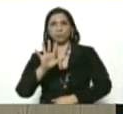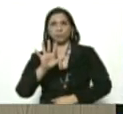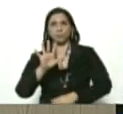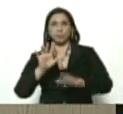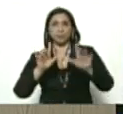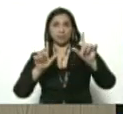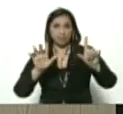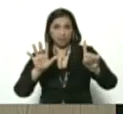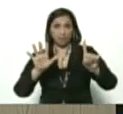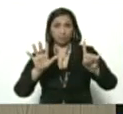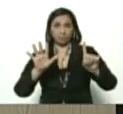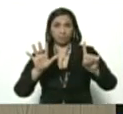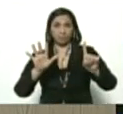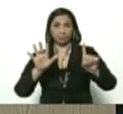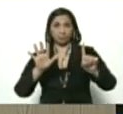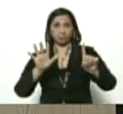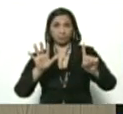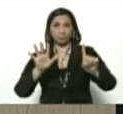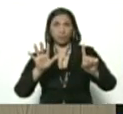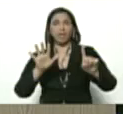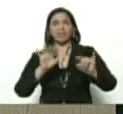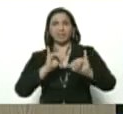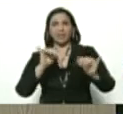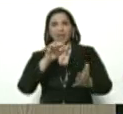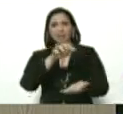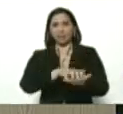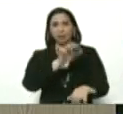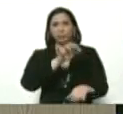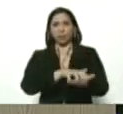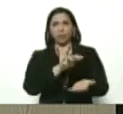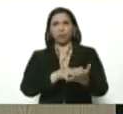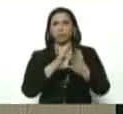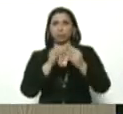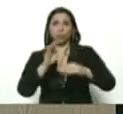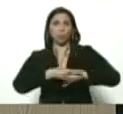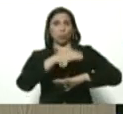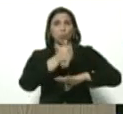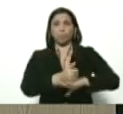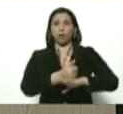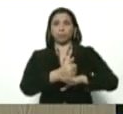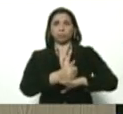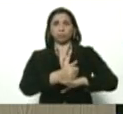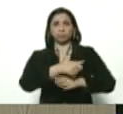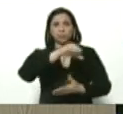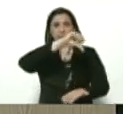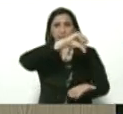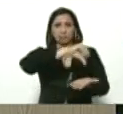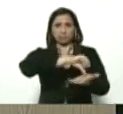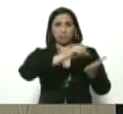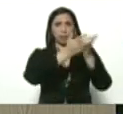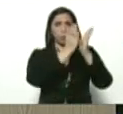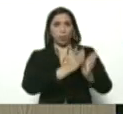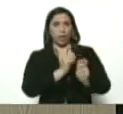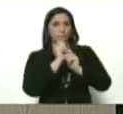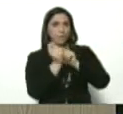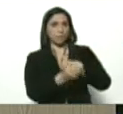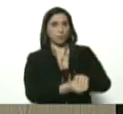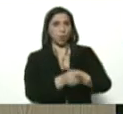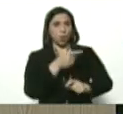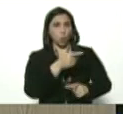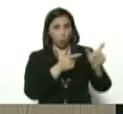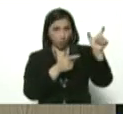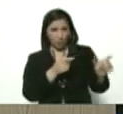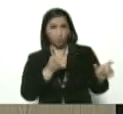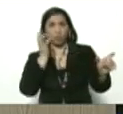6 que provienen del estado 1 sparta todos son productos del foco de la academia de béisbol una persona